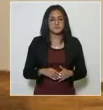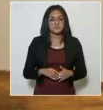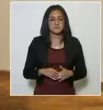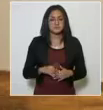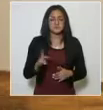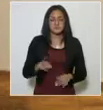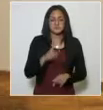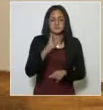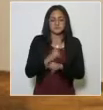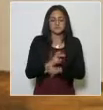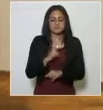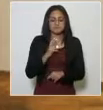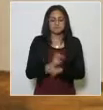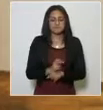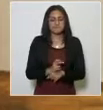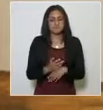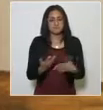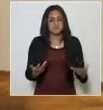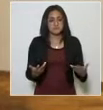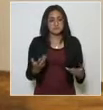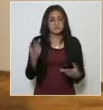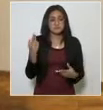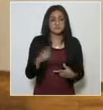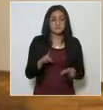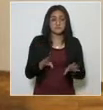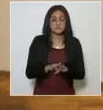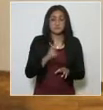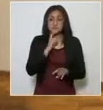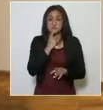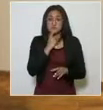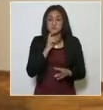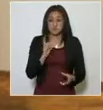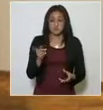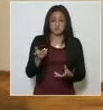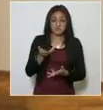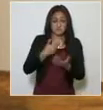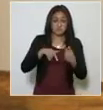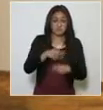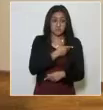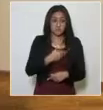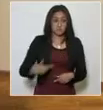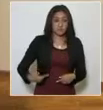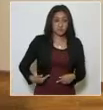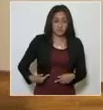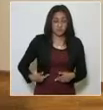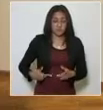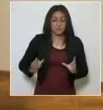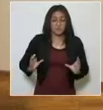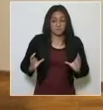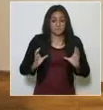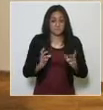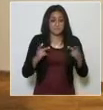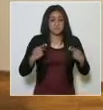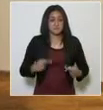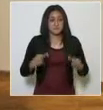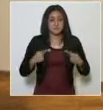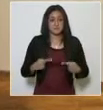Lo segundo, el movimiento de Andrés Manuel López Obrador es un movimiento político que está